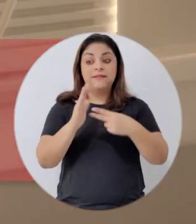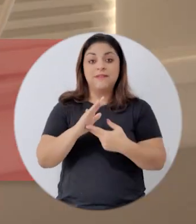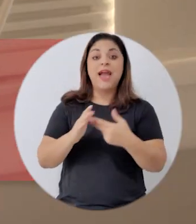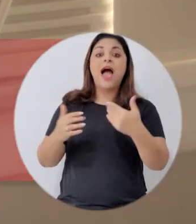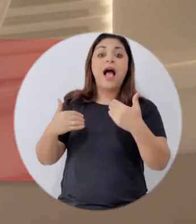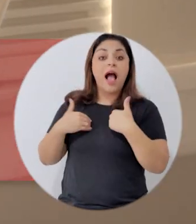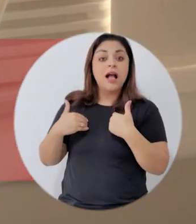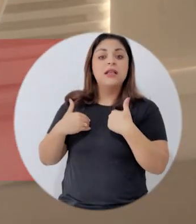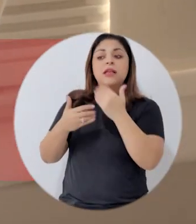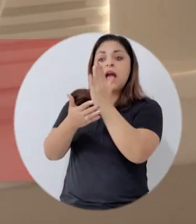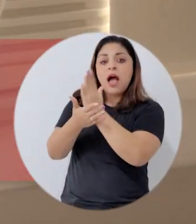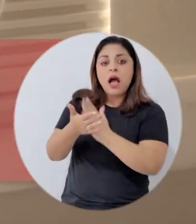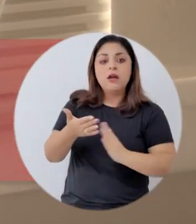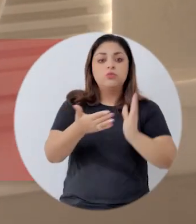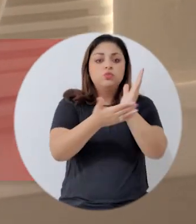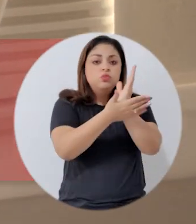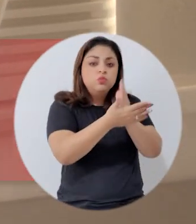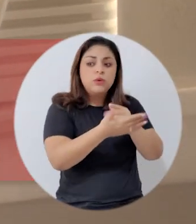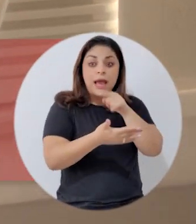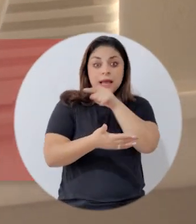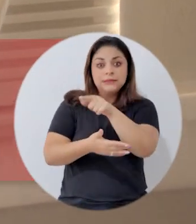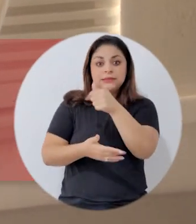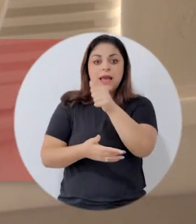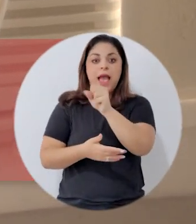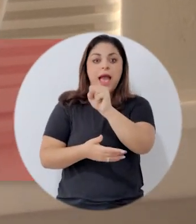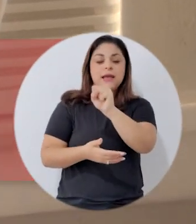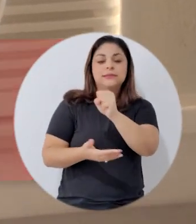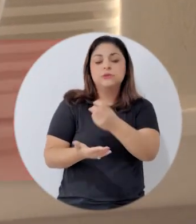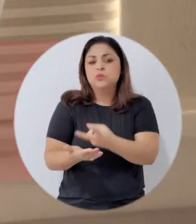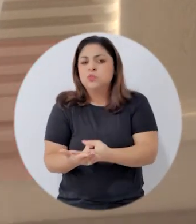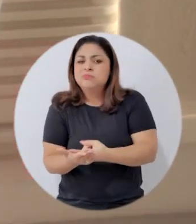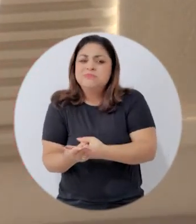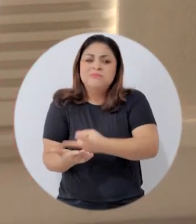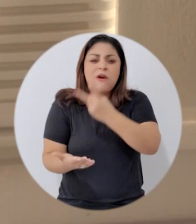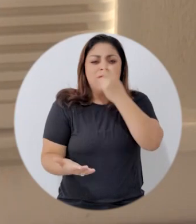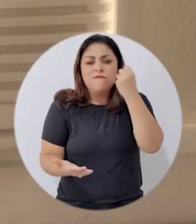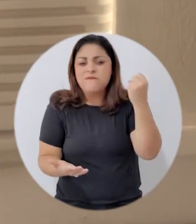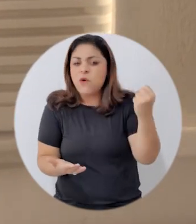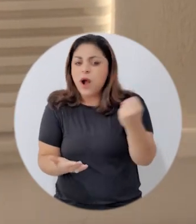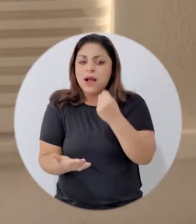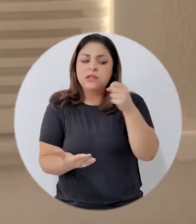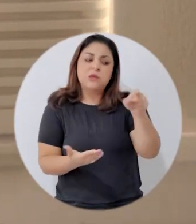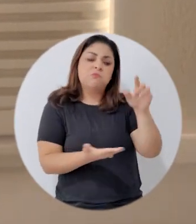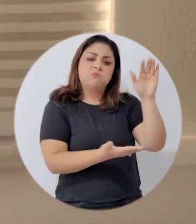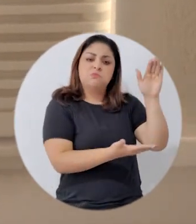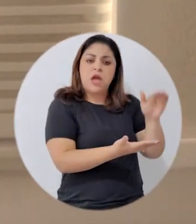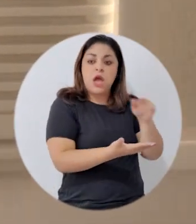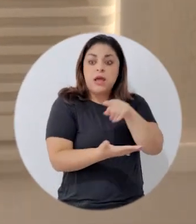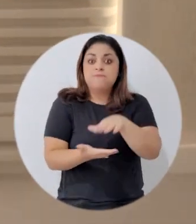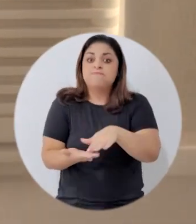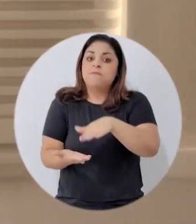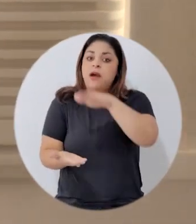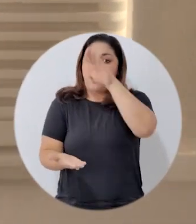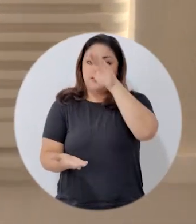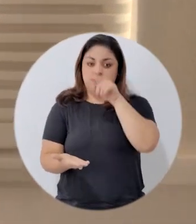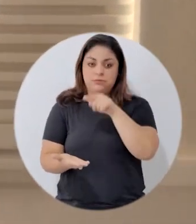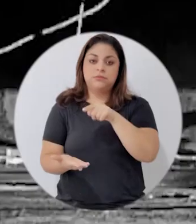que valen más, por así decirlo, en términos de su impacto ambiental que tienen a